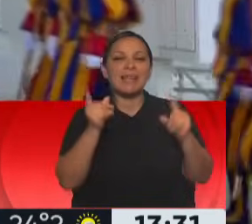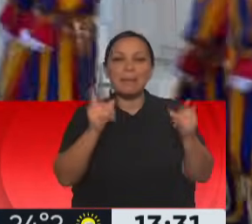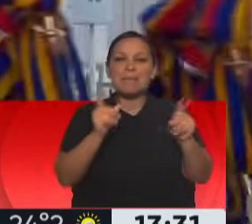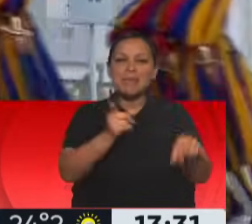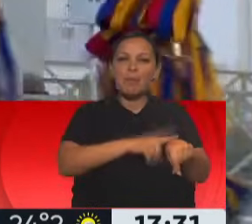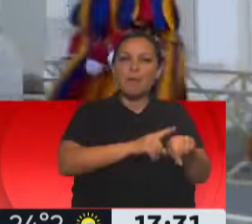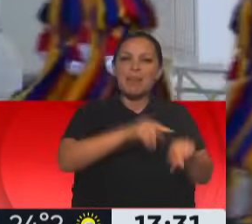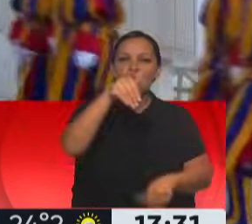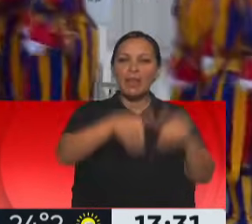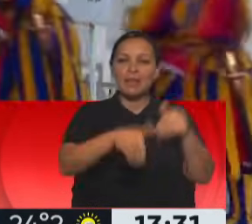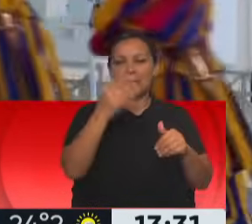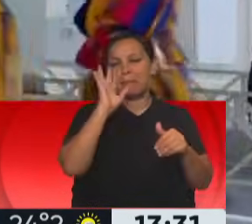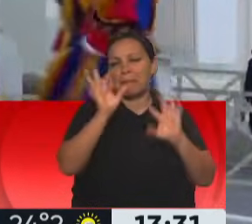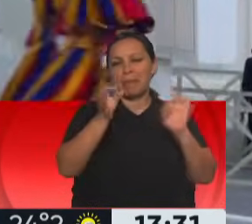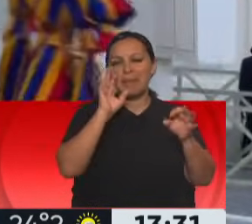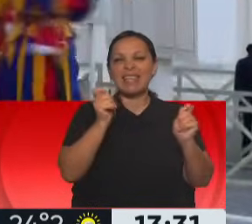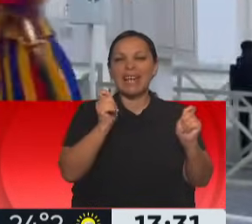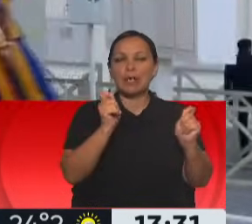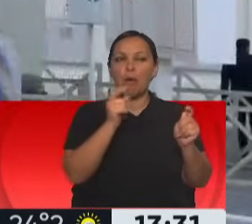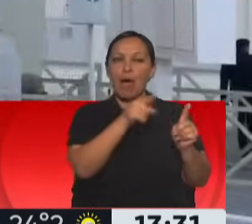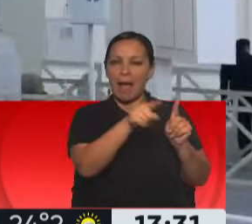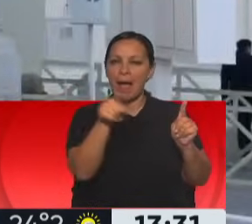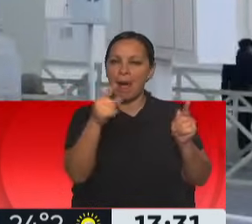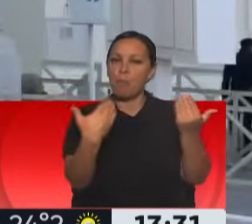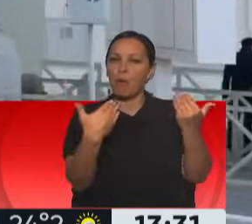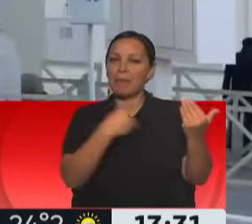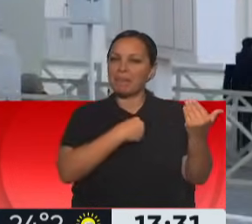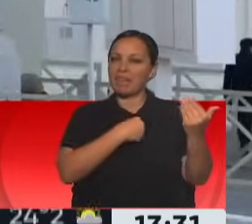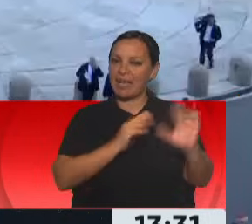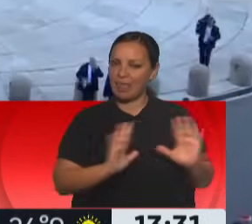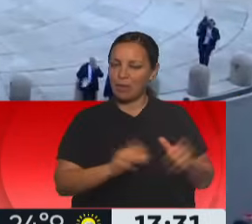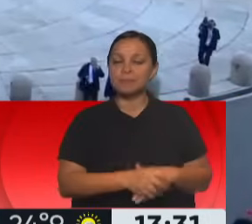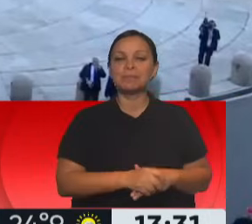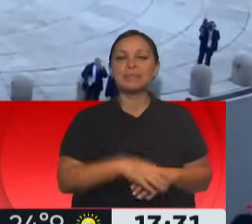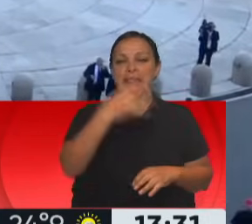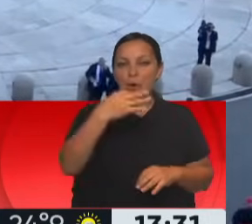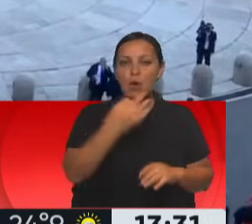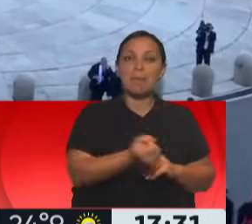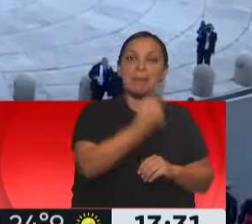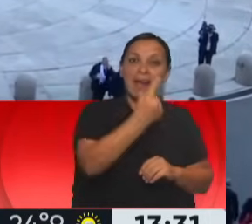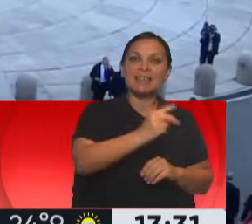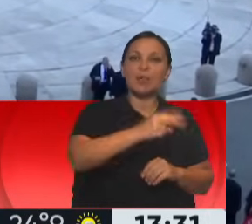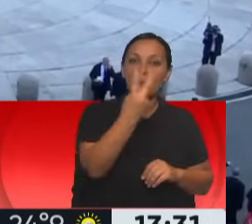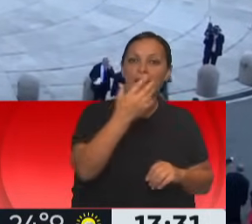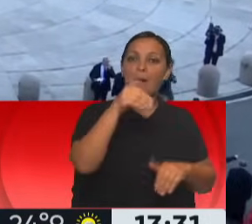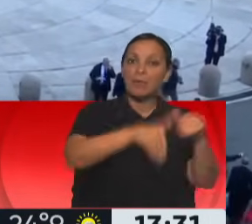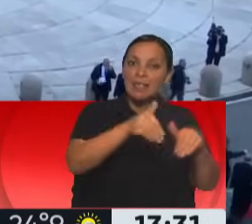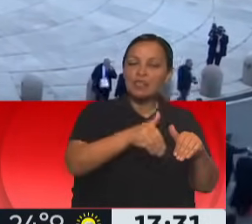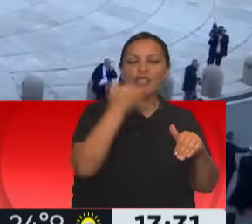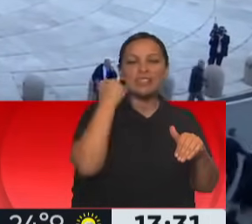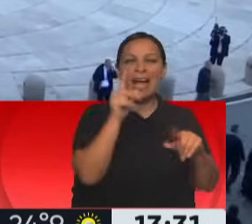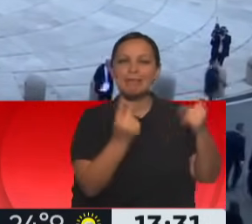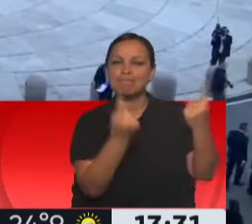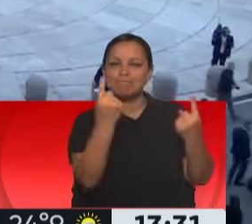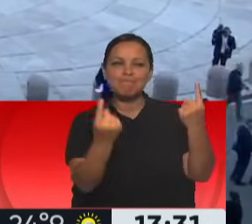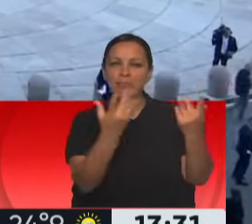los preferidos, es una especulación. En las primeras 2 votaciones probablemente ya había alguna disputa, alguna dupla, y